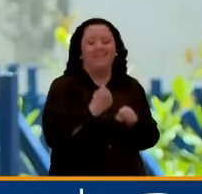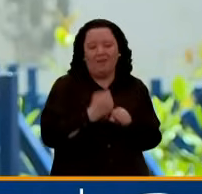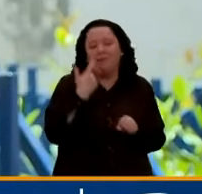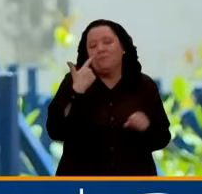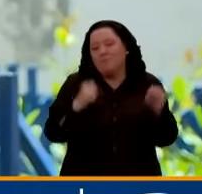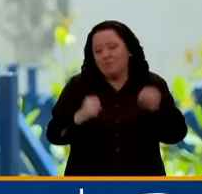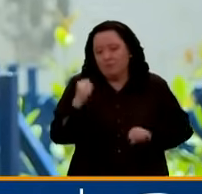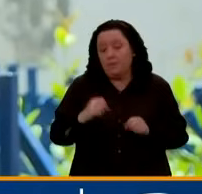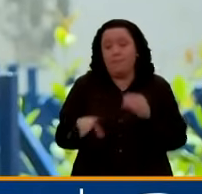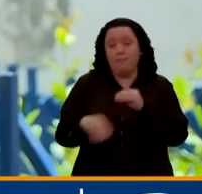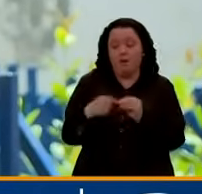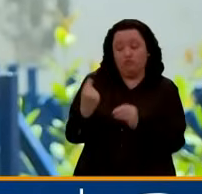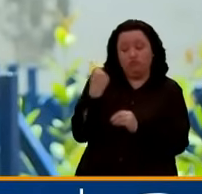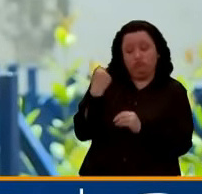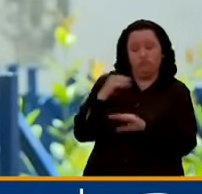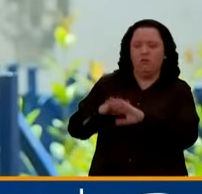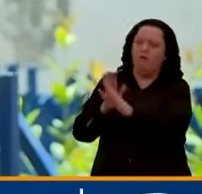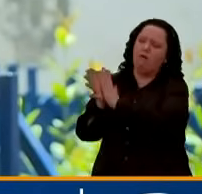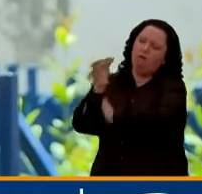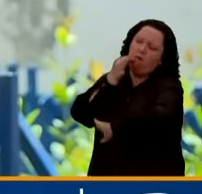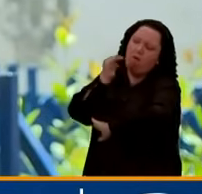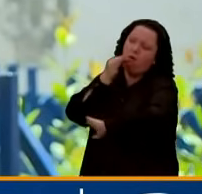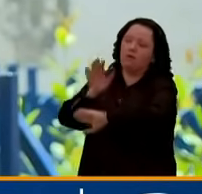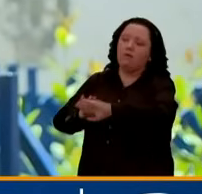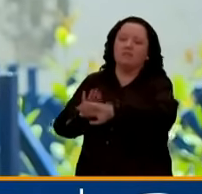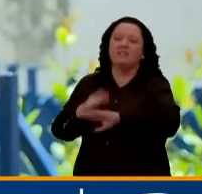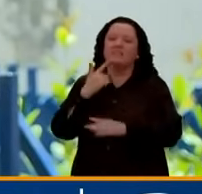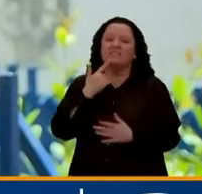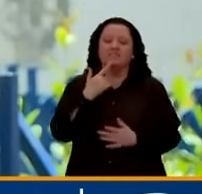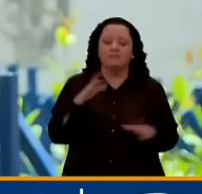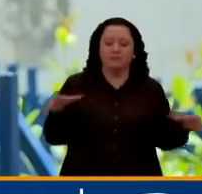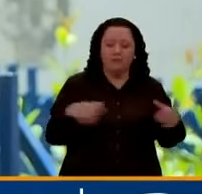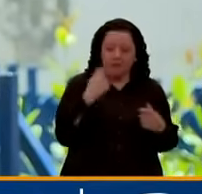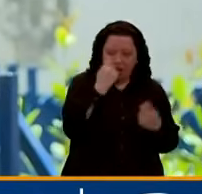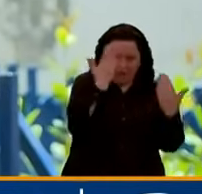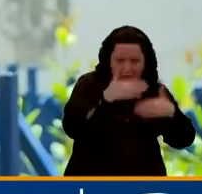ha denunciado, según él, lo que sería la expansión del paramilitarismo en Barranca Bermeja.